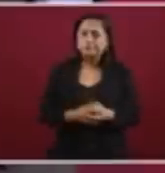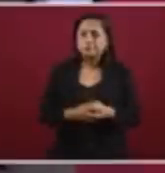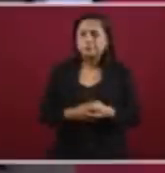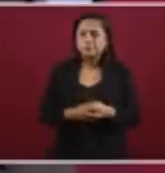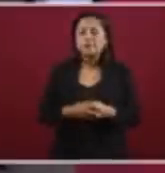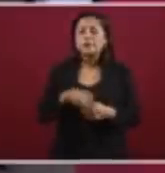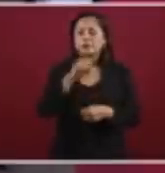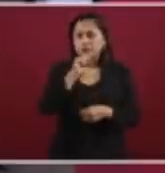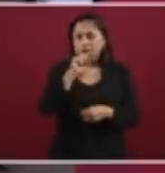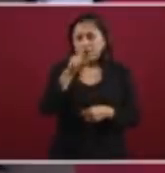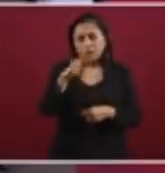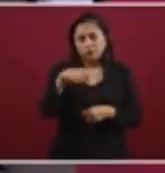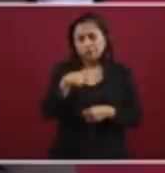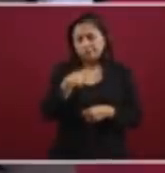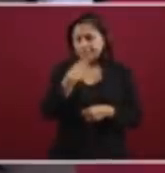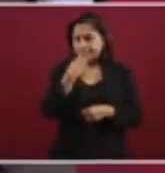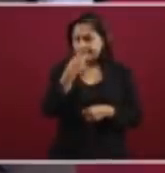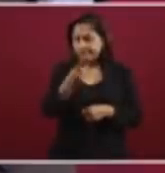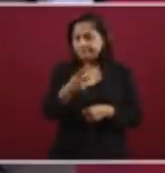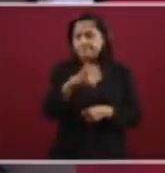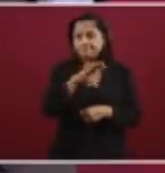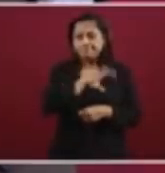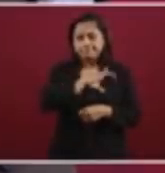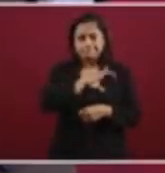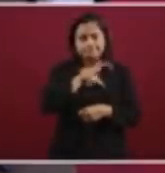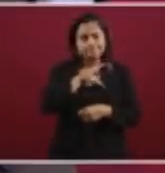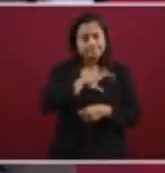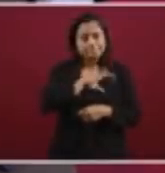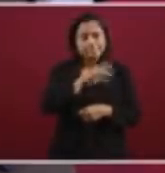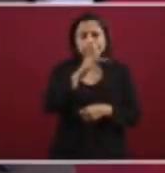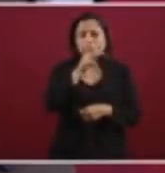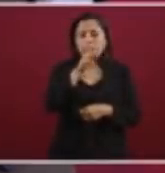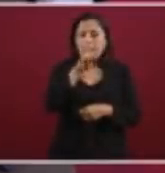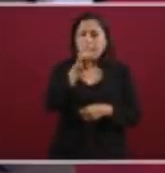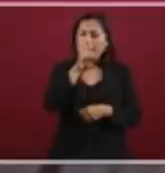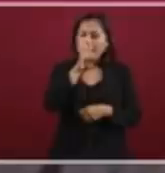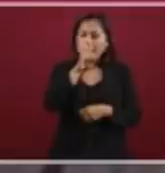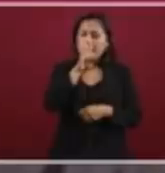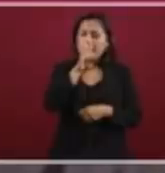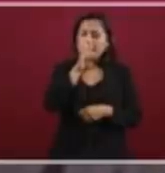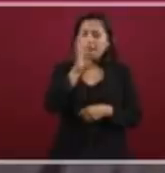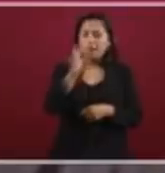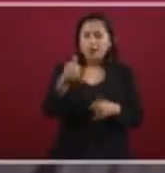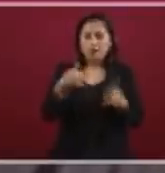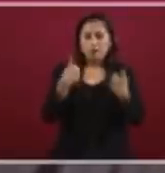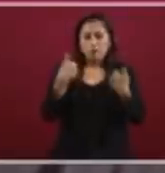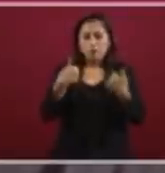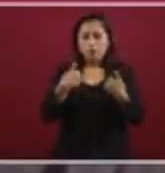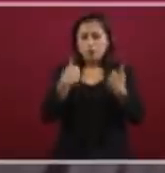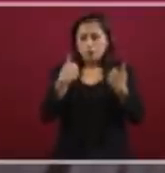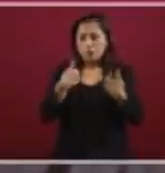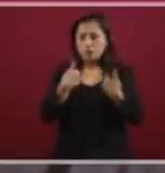efecto sincero a los padres las madres de los jóvenes